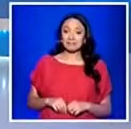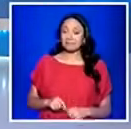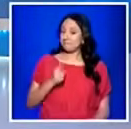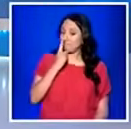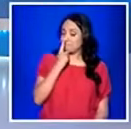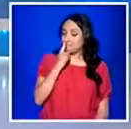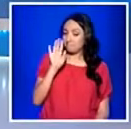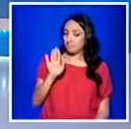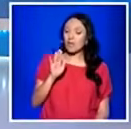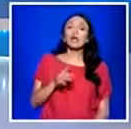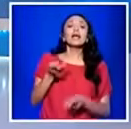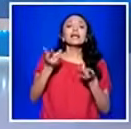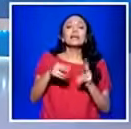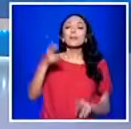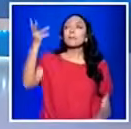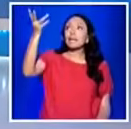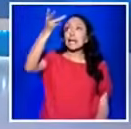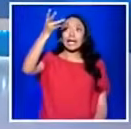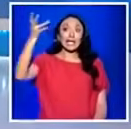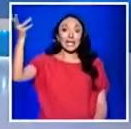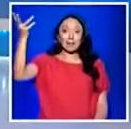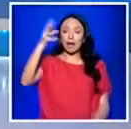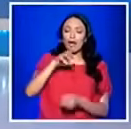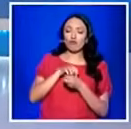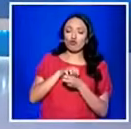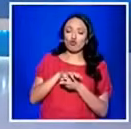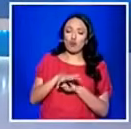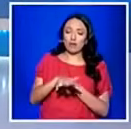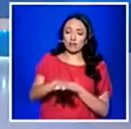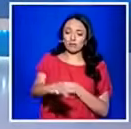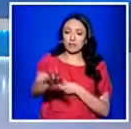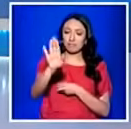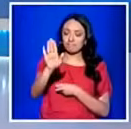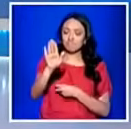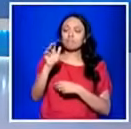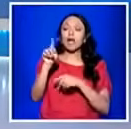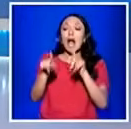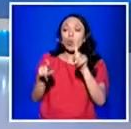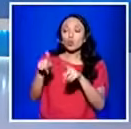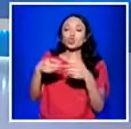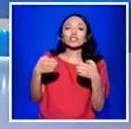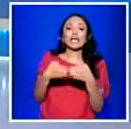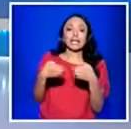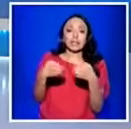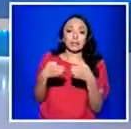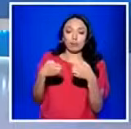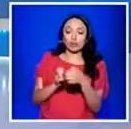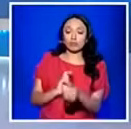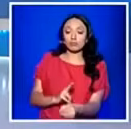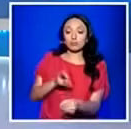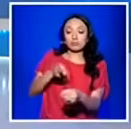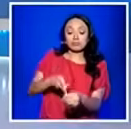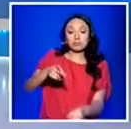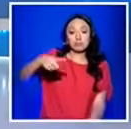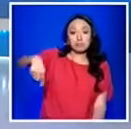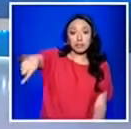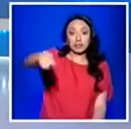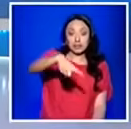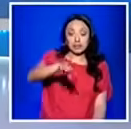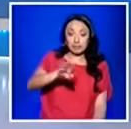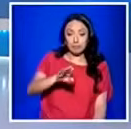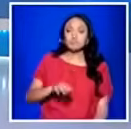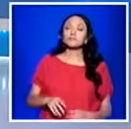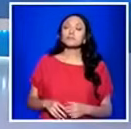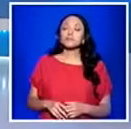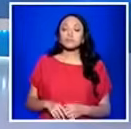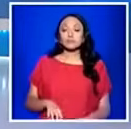Y el clima es otro de los factores que influirá en el rendimiento de las selecciones participantes en esta Conmebol Copa América que inicia en pocos